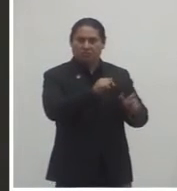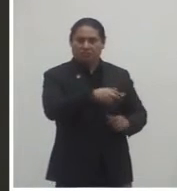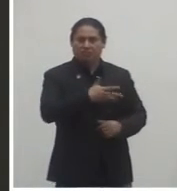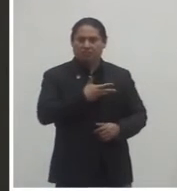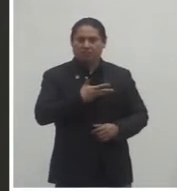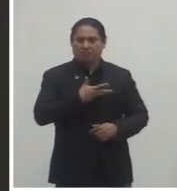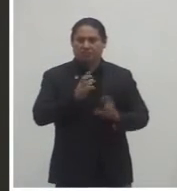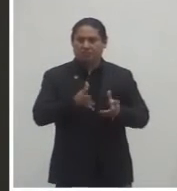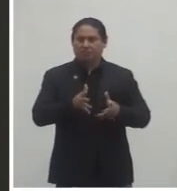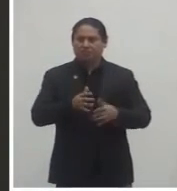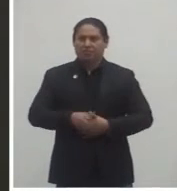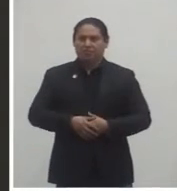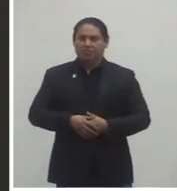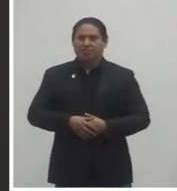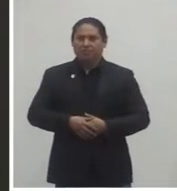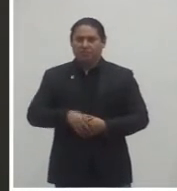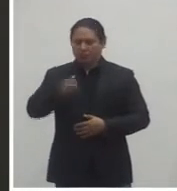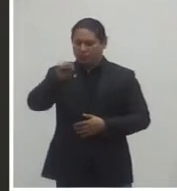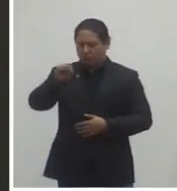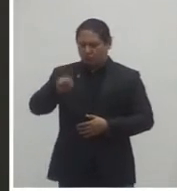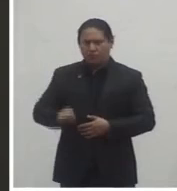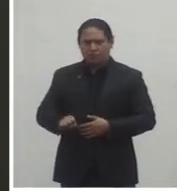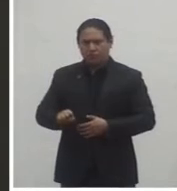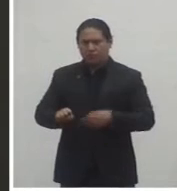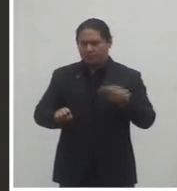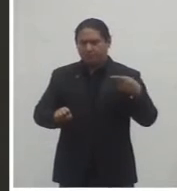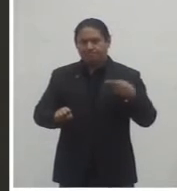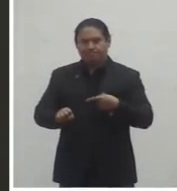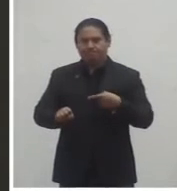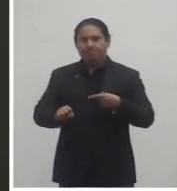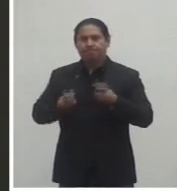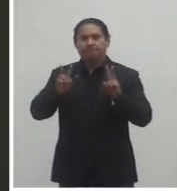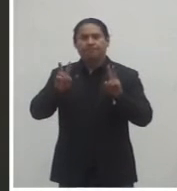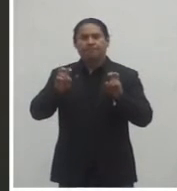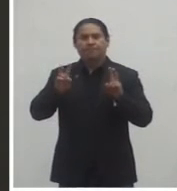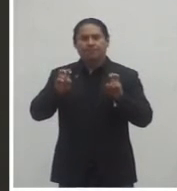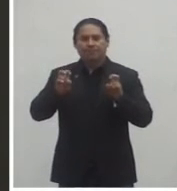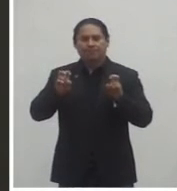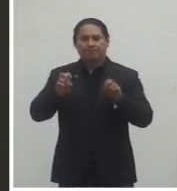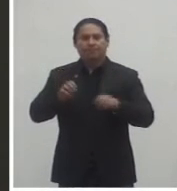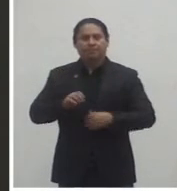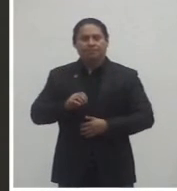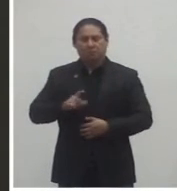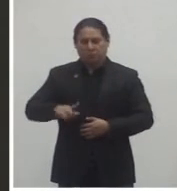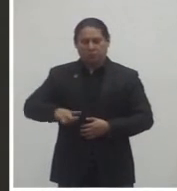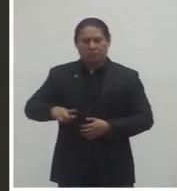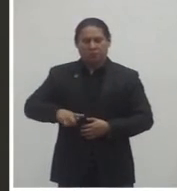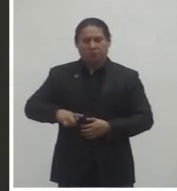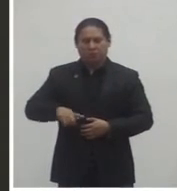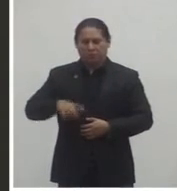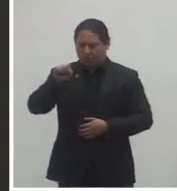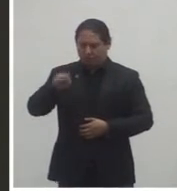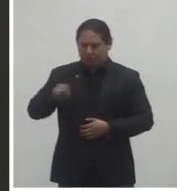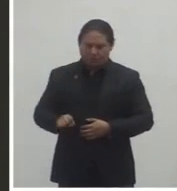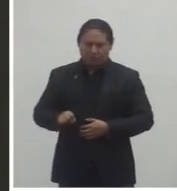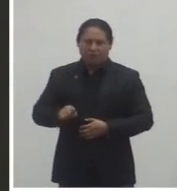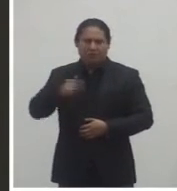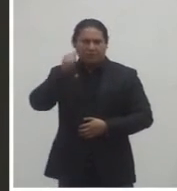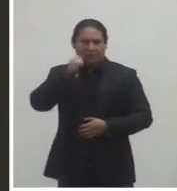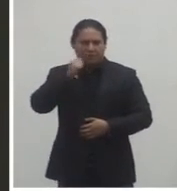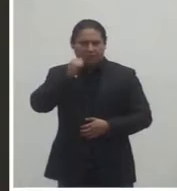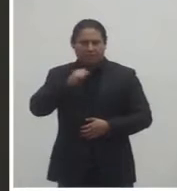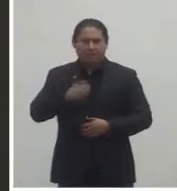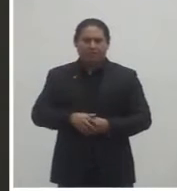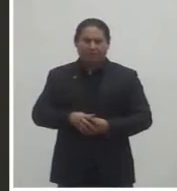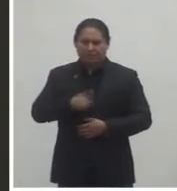considerado que la región sur-sureste del país es un tema de Estado. El sur-sureste es un conjunto de regiones a